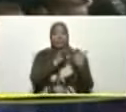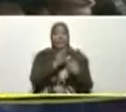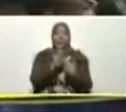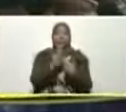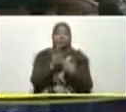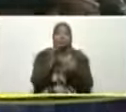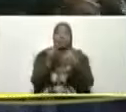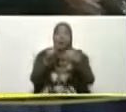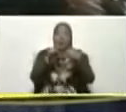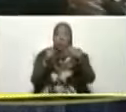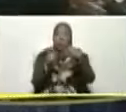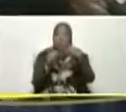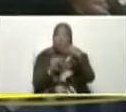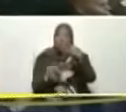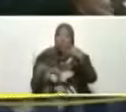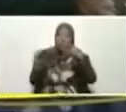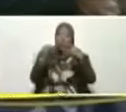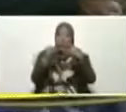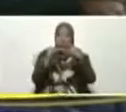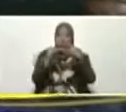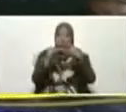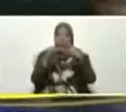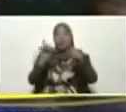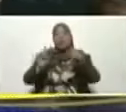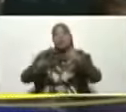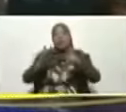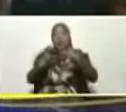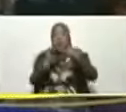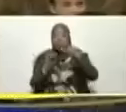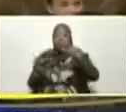ascienden al grado inmediato superior,